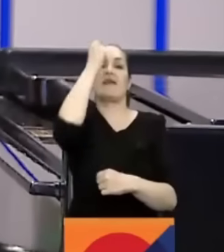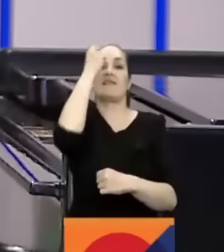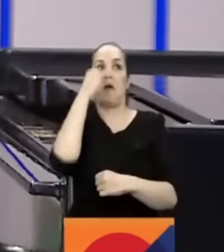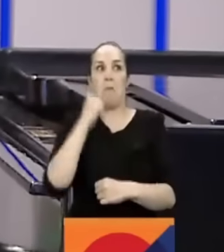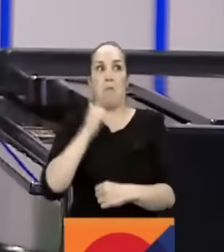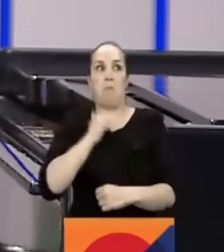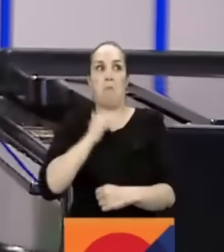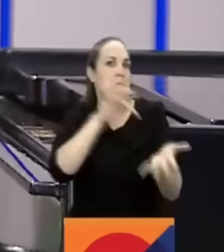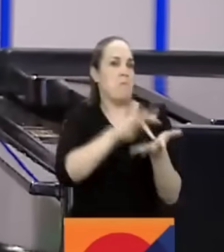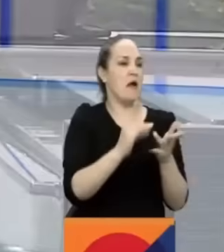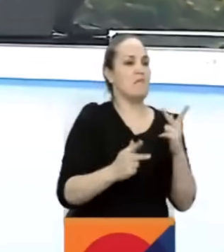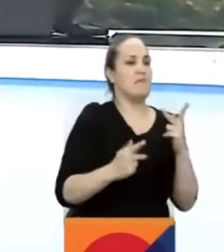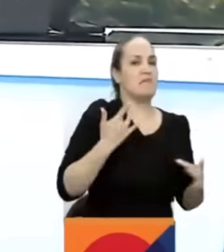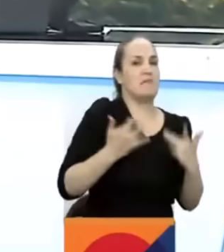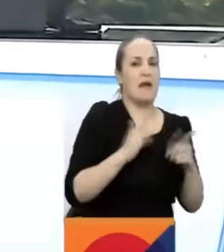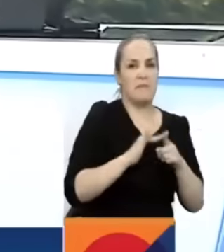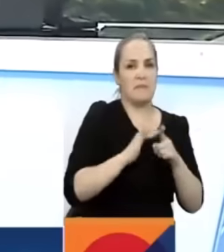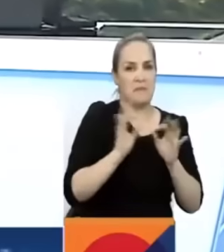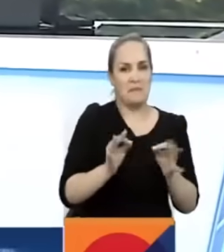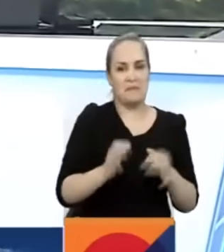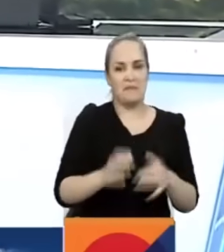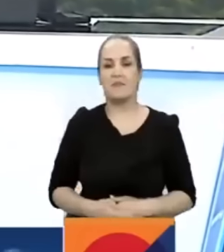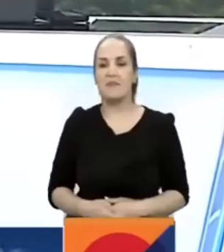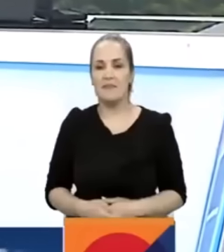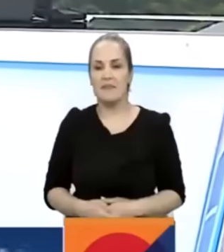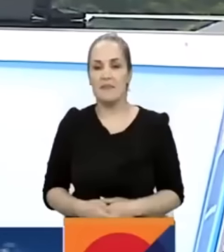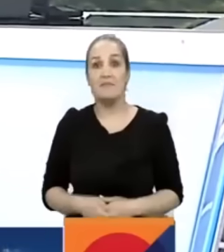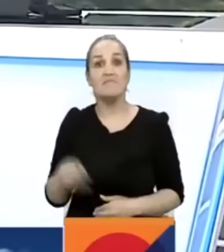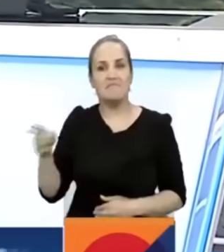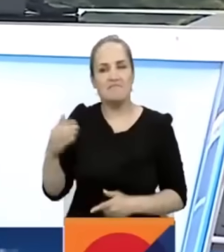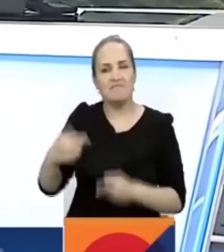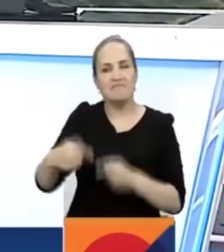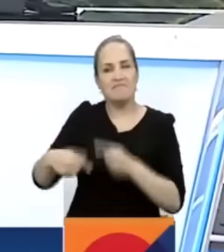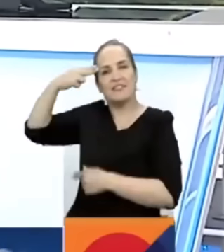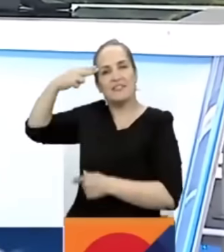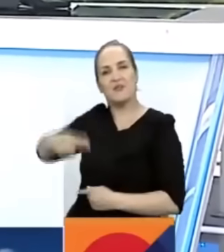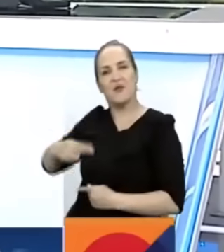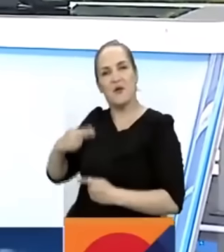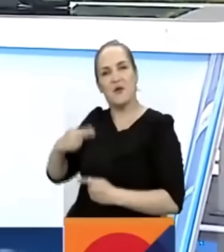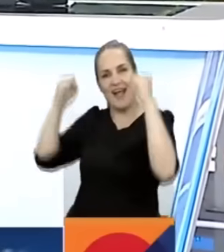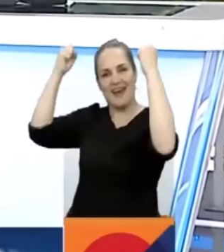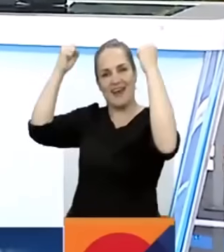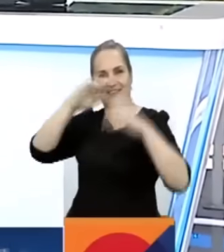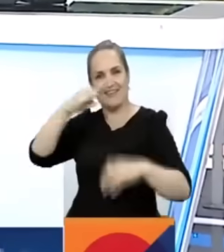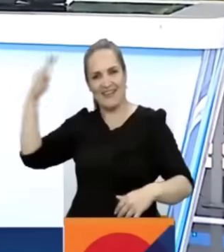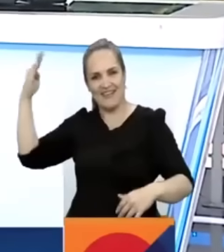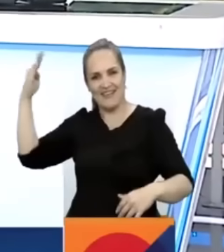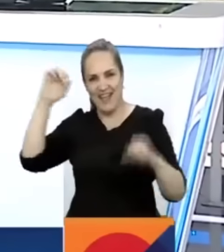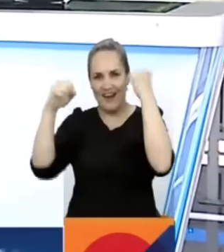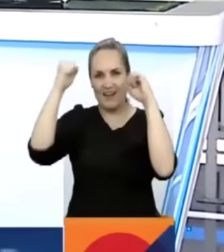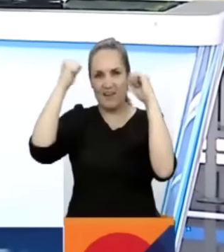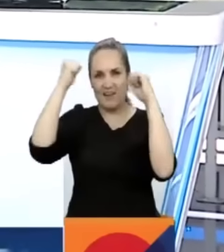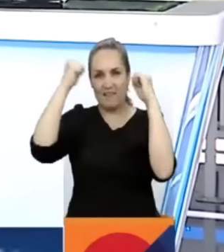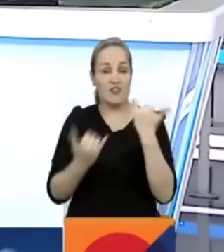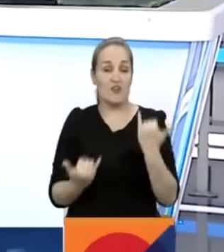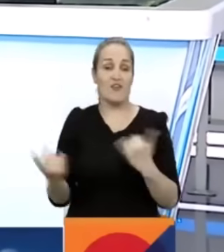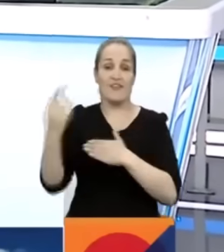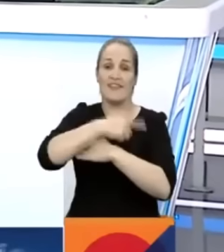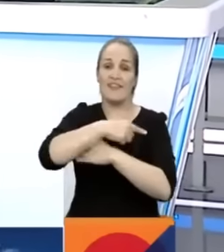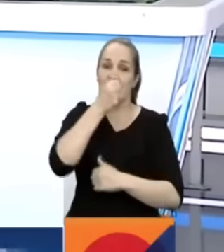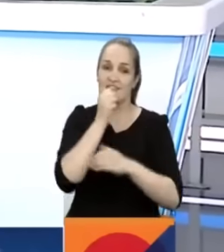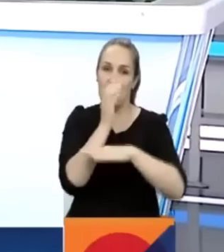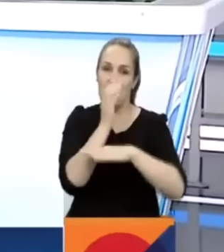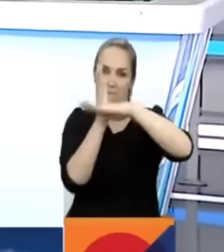por supuesto, a vivirla. Y con este repaso por la historia del Carnaval de Barranquilla, llegamos al final de la emisión